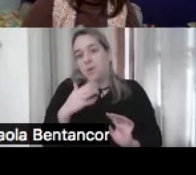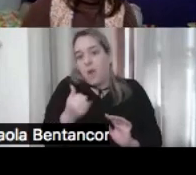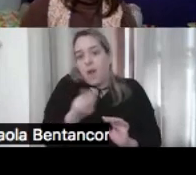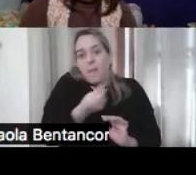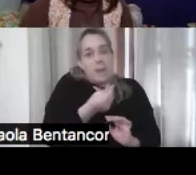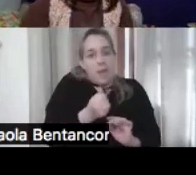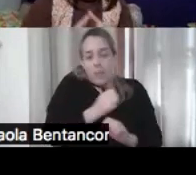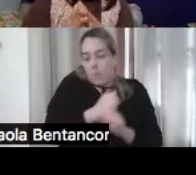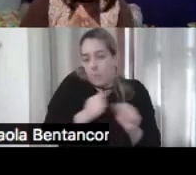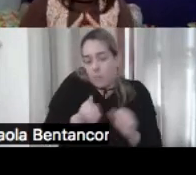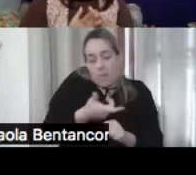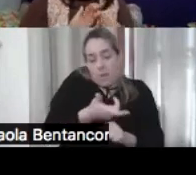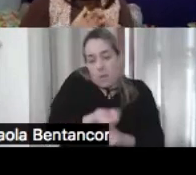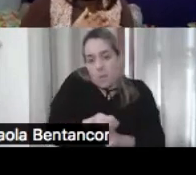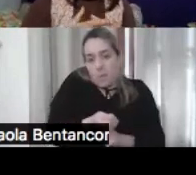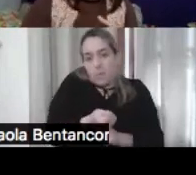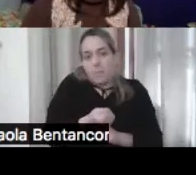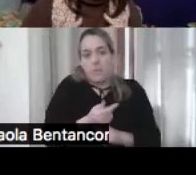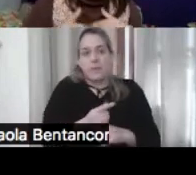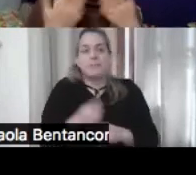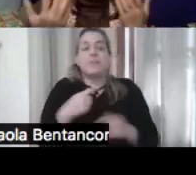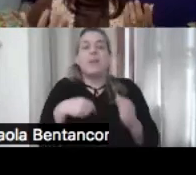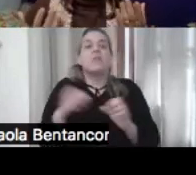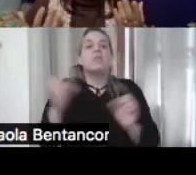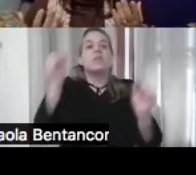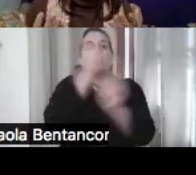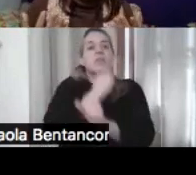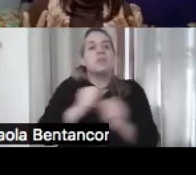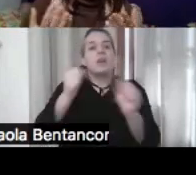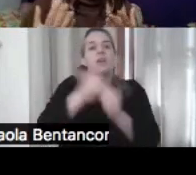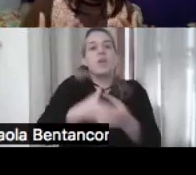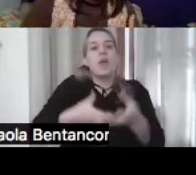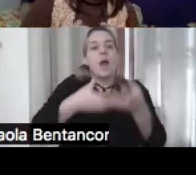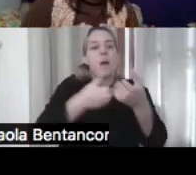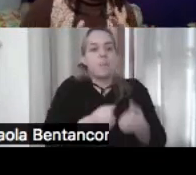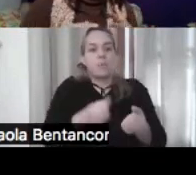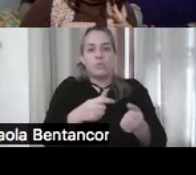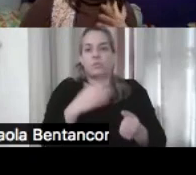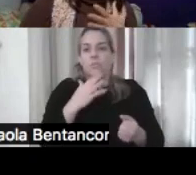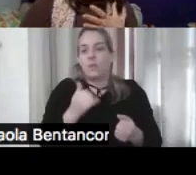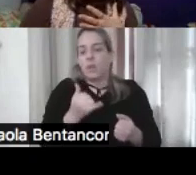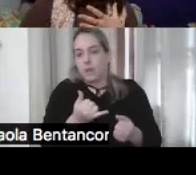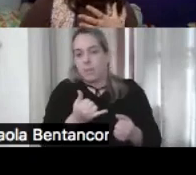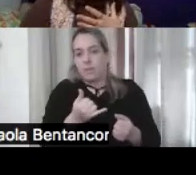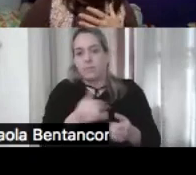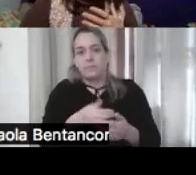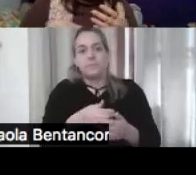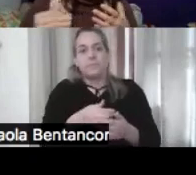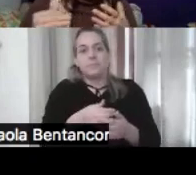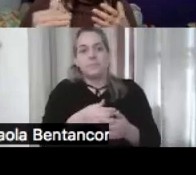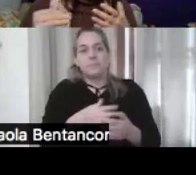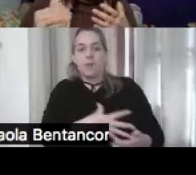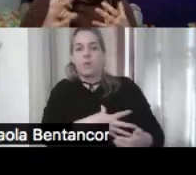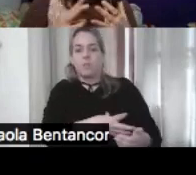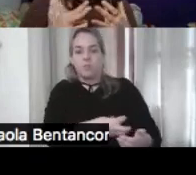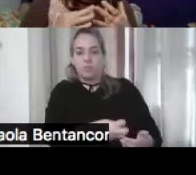presentes. Entonces, tecnología de apoyo para la lactancia que podemos nombrar es un